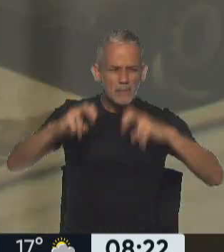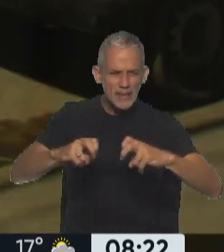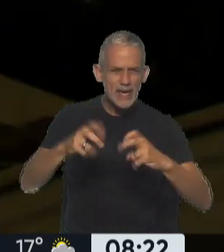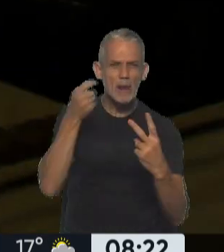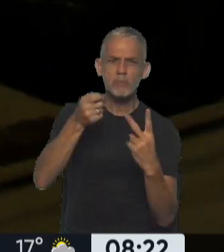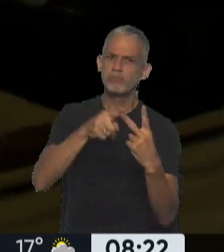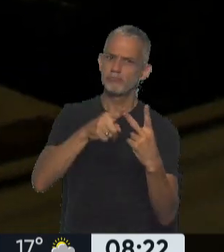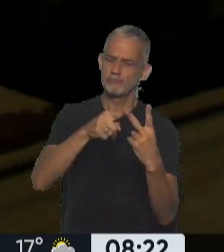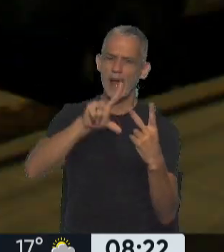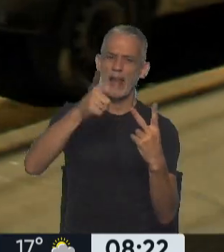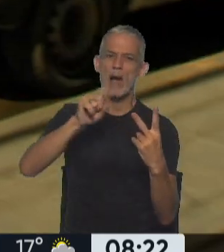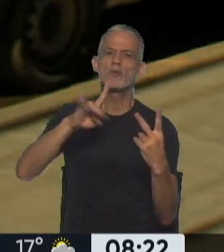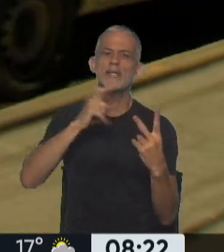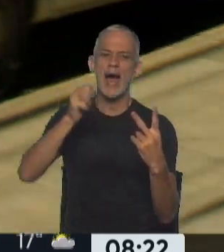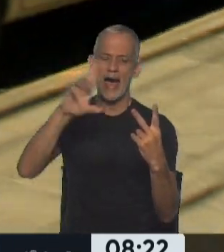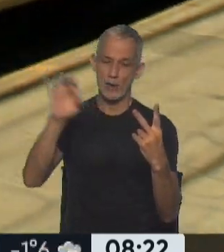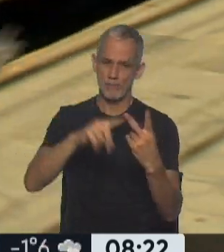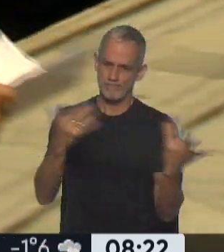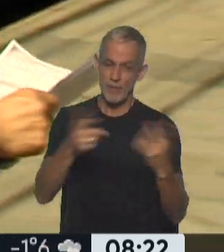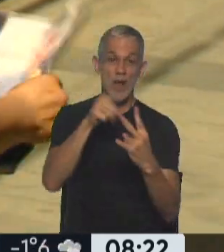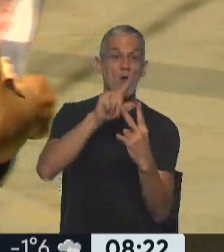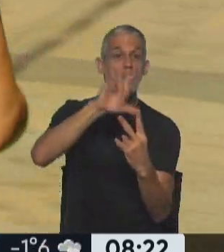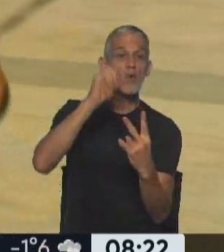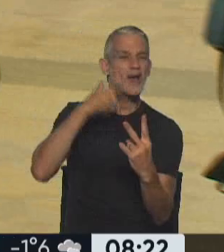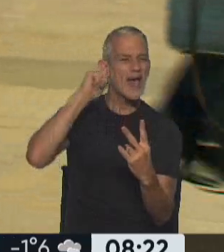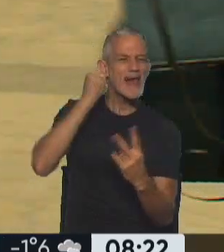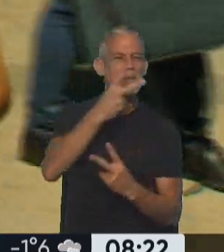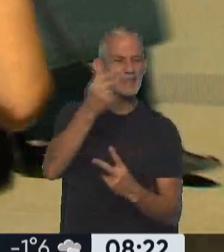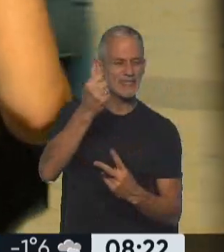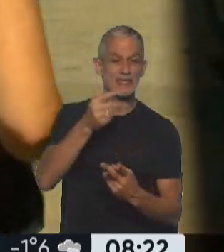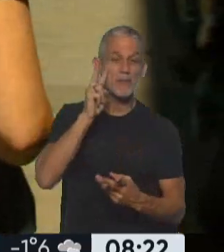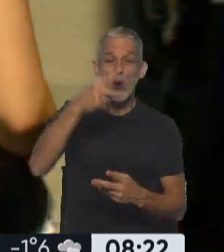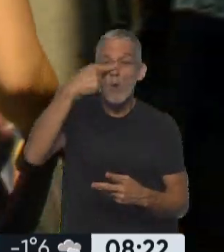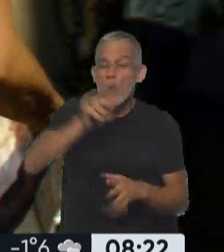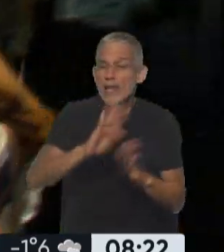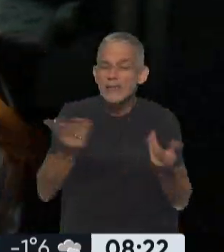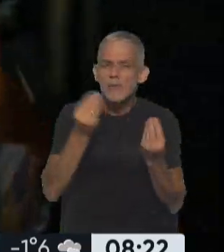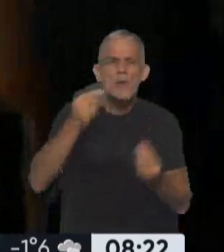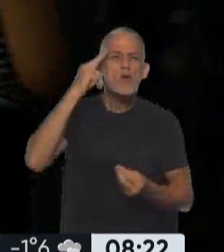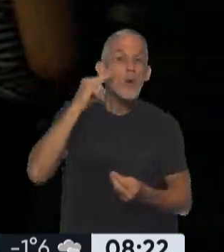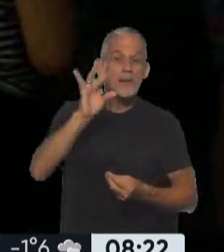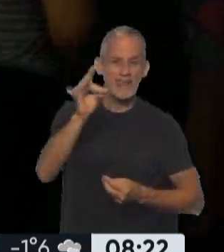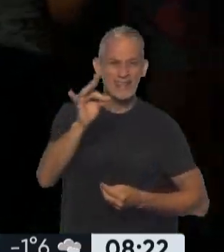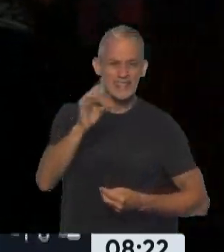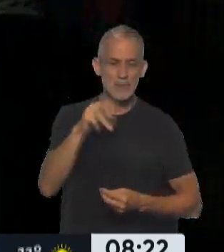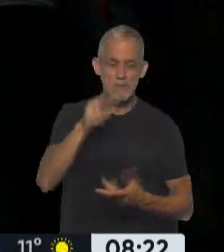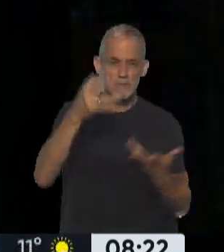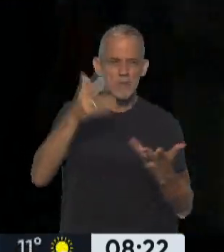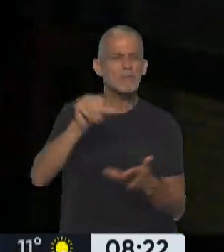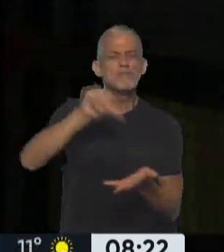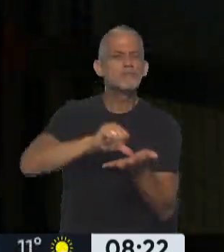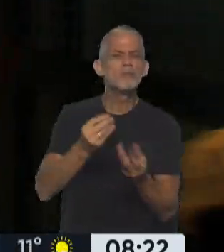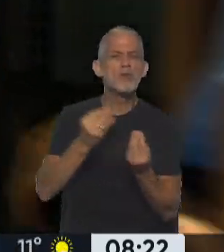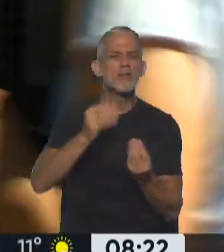homicidio de Lautaro Morelo. Recordemos que Lucas tiene 26 años. Fue visto por última vez el 9 de diciembre en la localidad